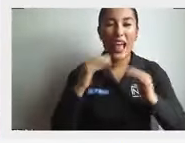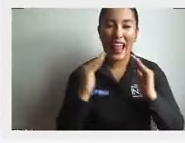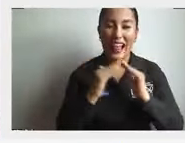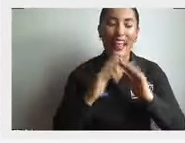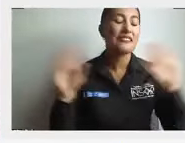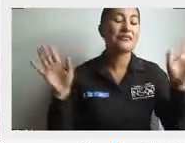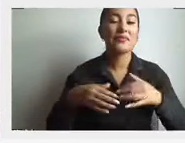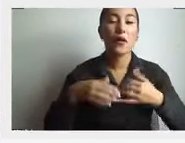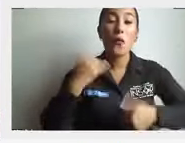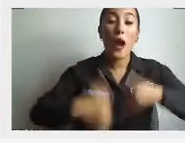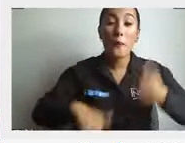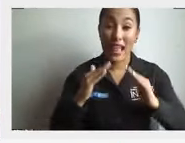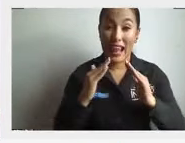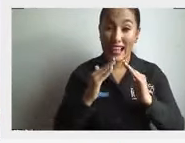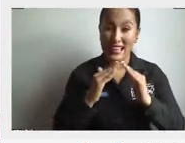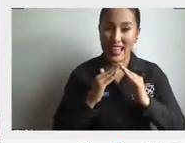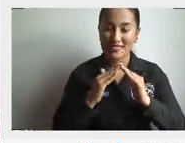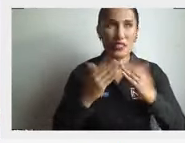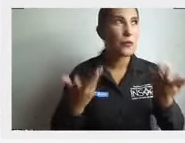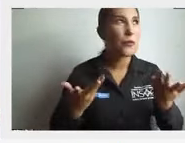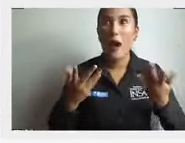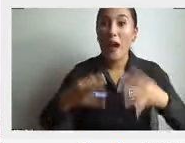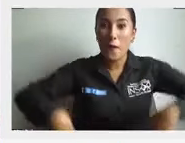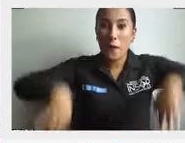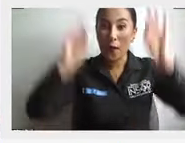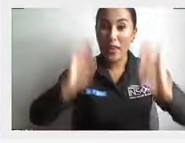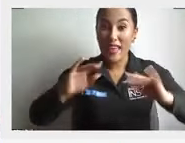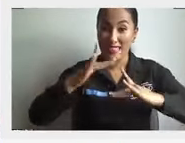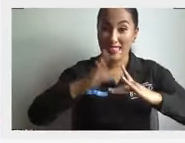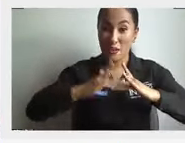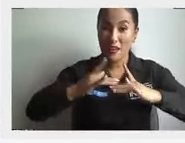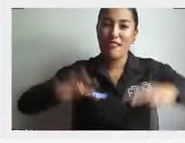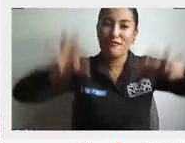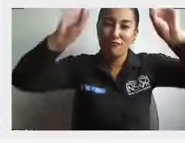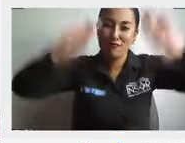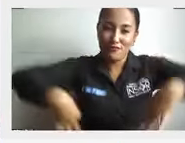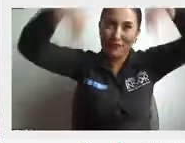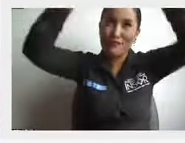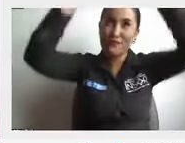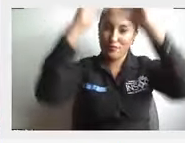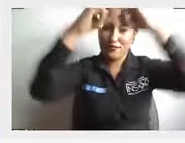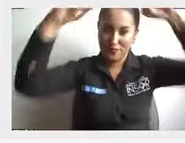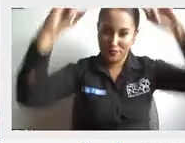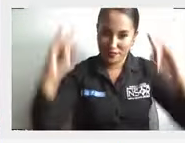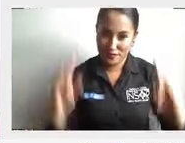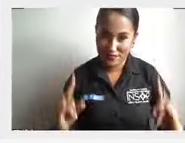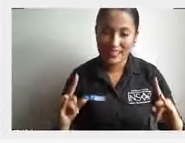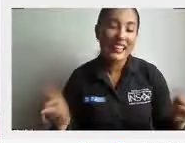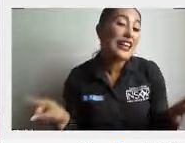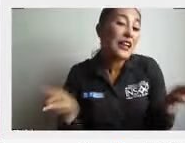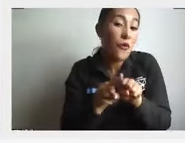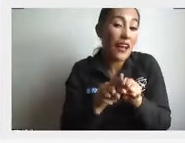juegos ya no los hacen los niños, pero son cosas que debemos promover mucho y que se pueden hacer en la